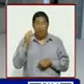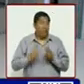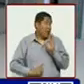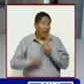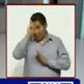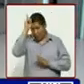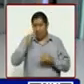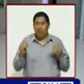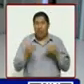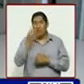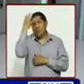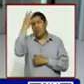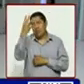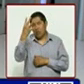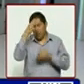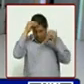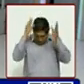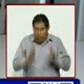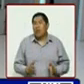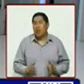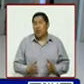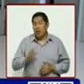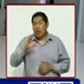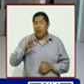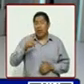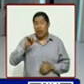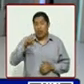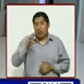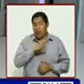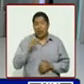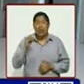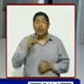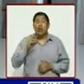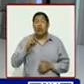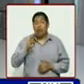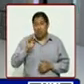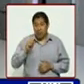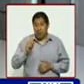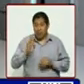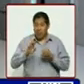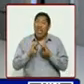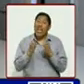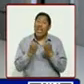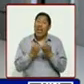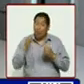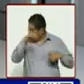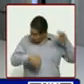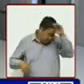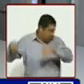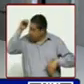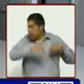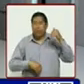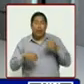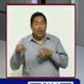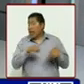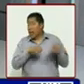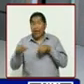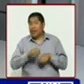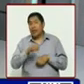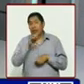sino me encontré con 4. Sus profesores, Claudia y Rubén Castillo del Club Leones del Castillo, formaron más de